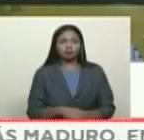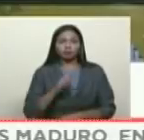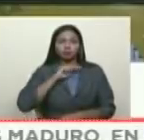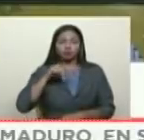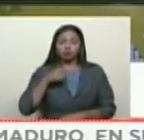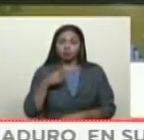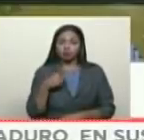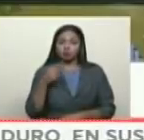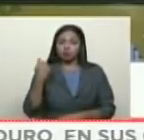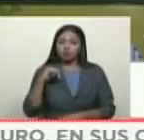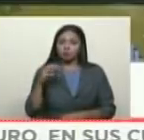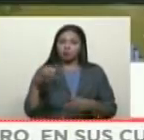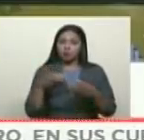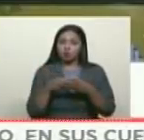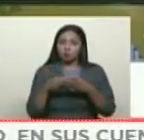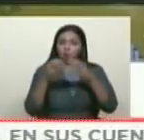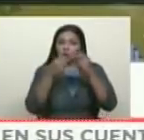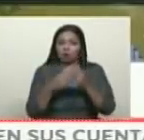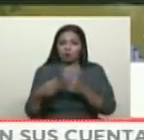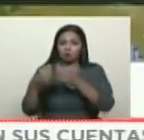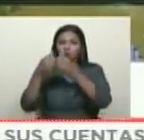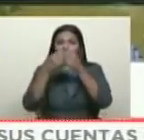tenemos que ser un gran equipo económico.